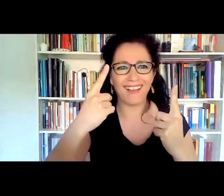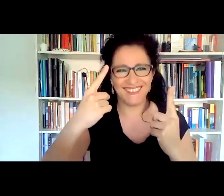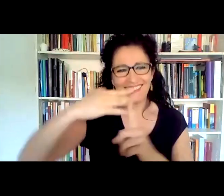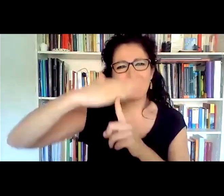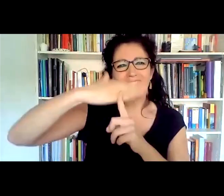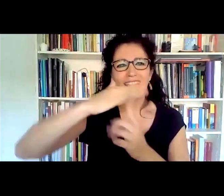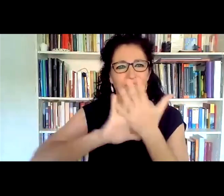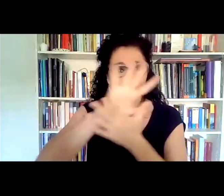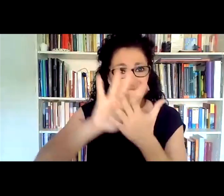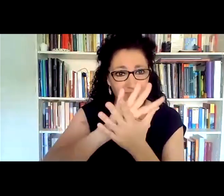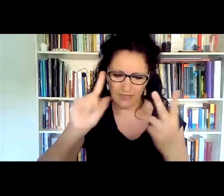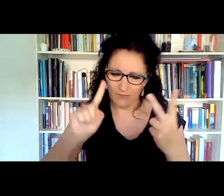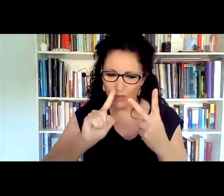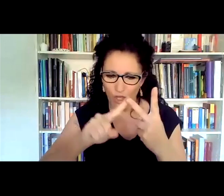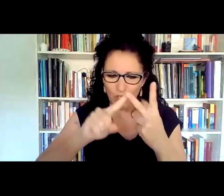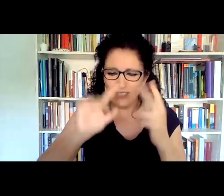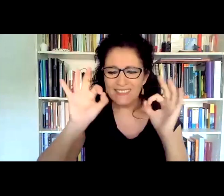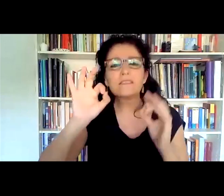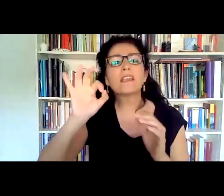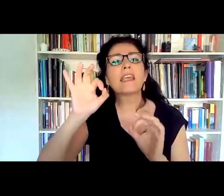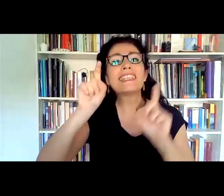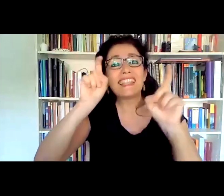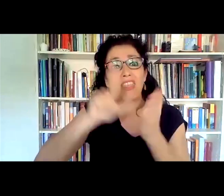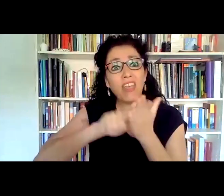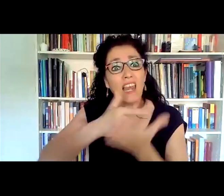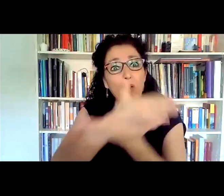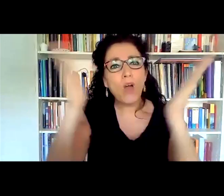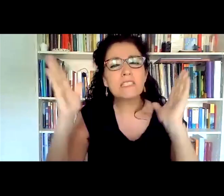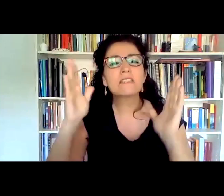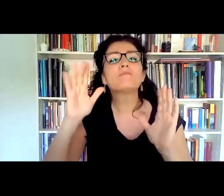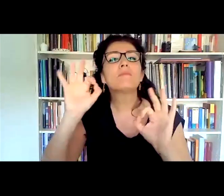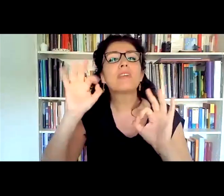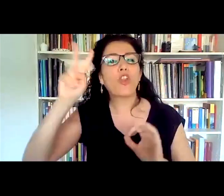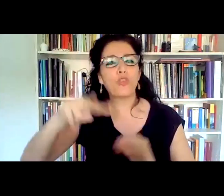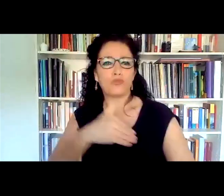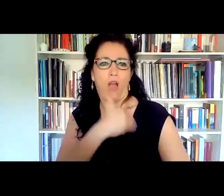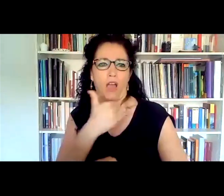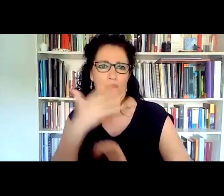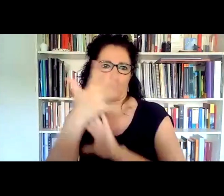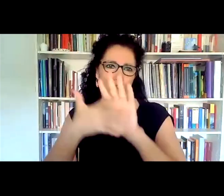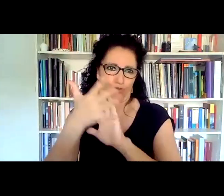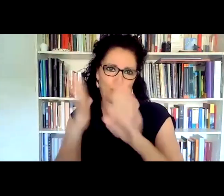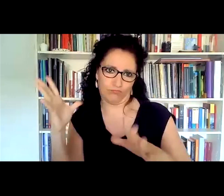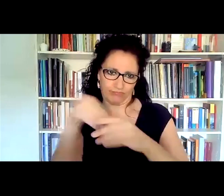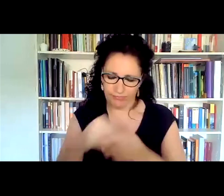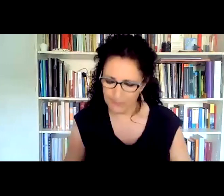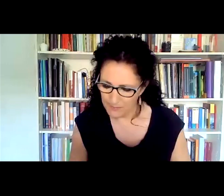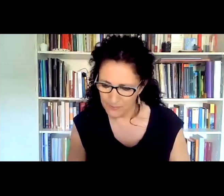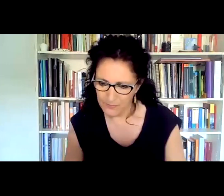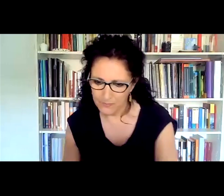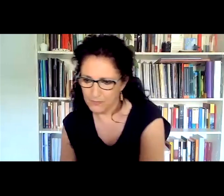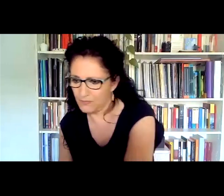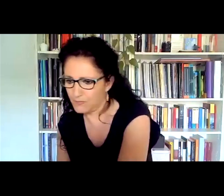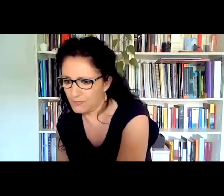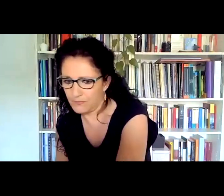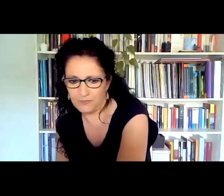certificación oficial de nivel de competencia de esta lengua y otro es la enseñanza de esta lengua, su